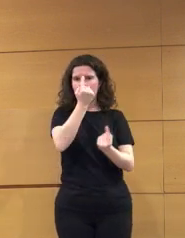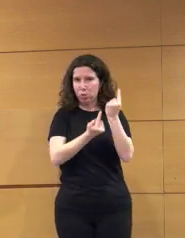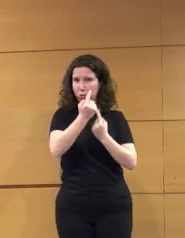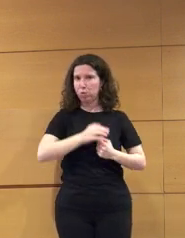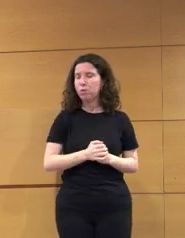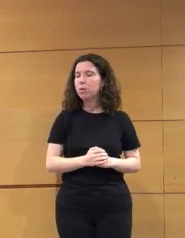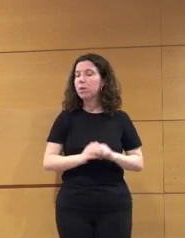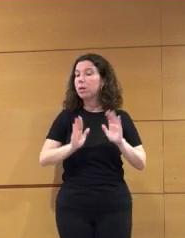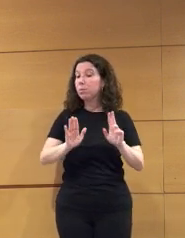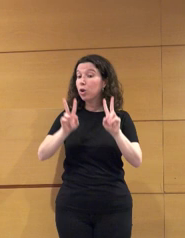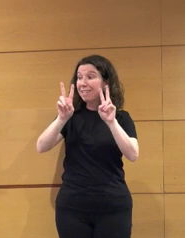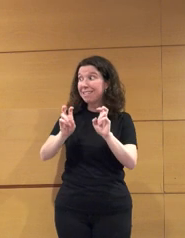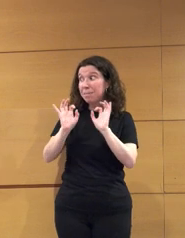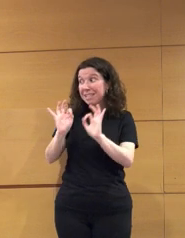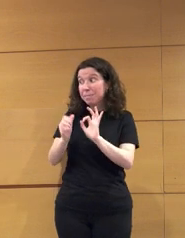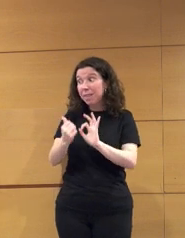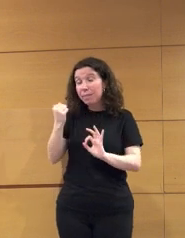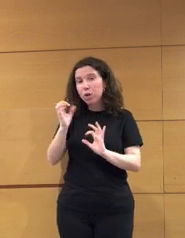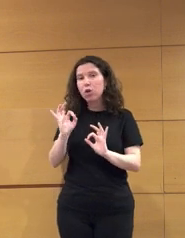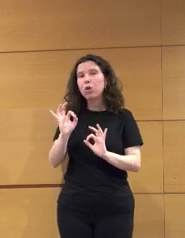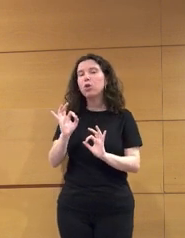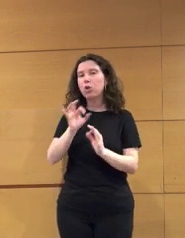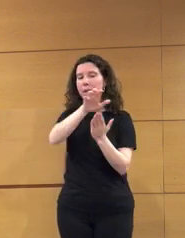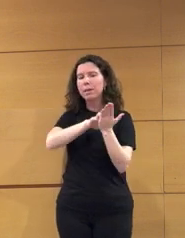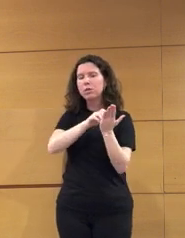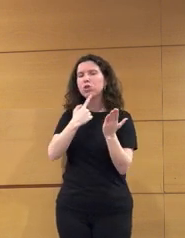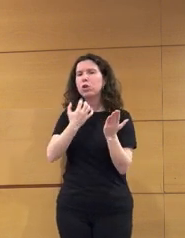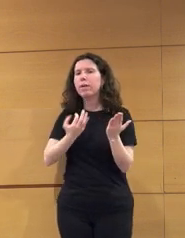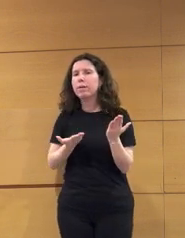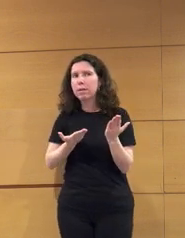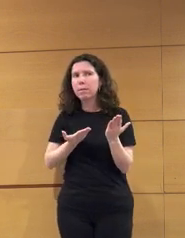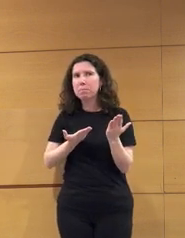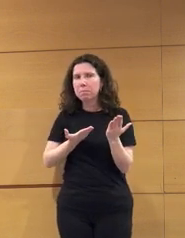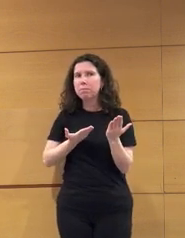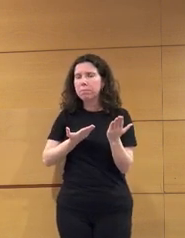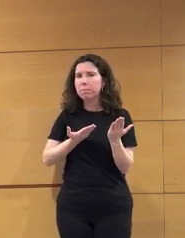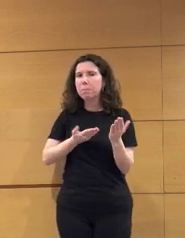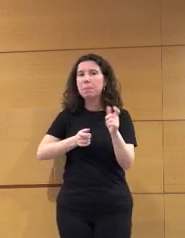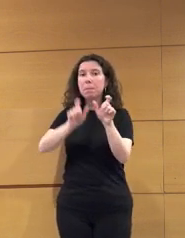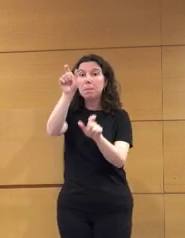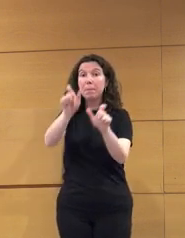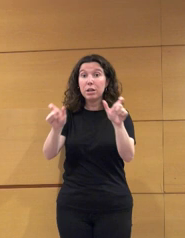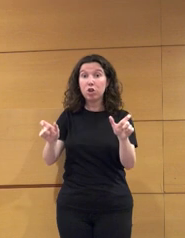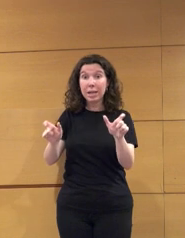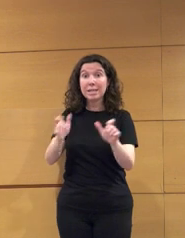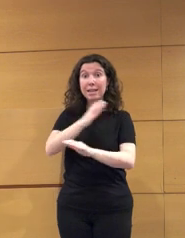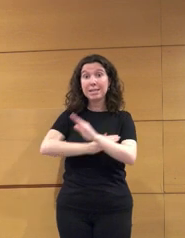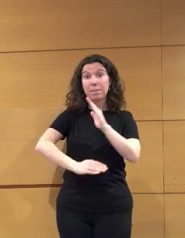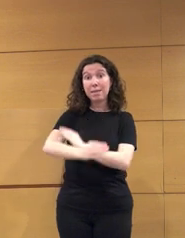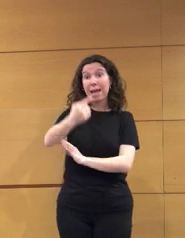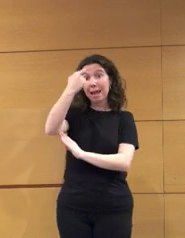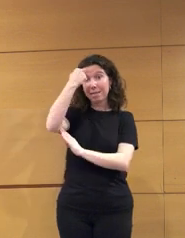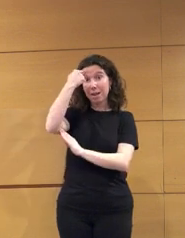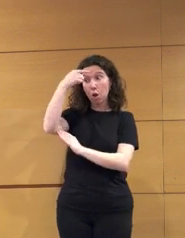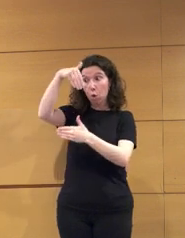en esta temática en particular, el artículo decía que cuáles son las razones por qué las personas con discapacidad